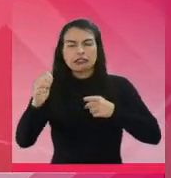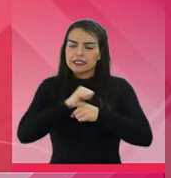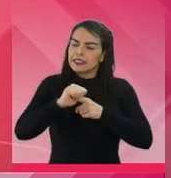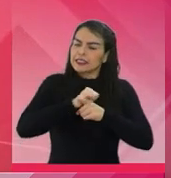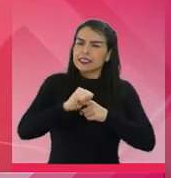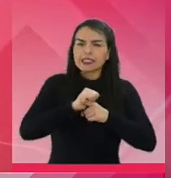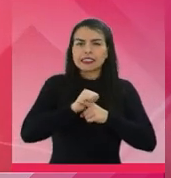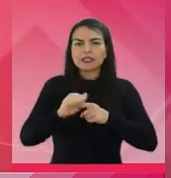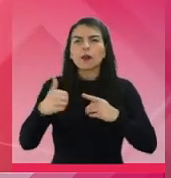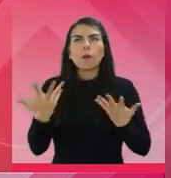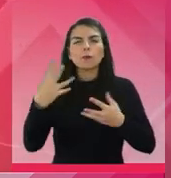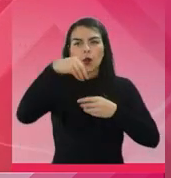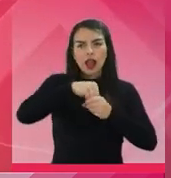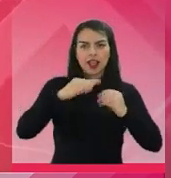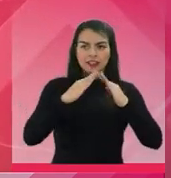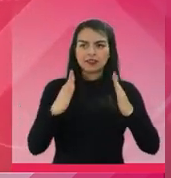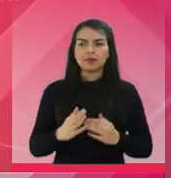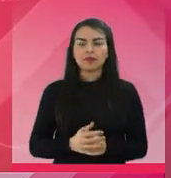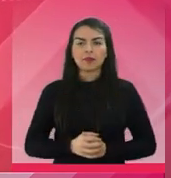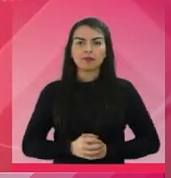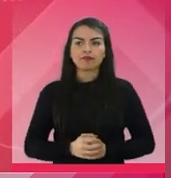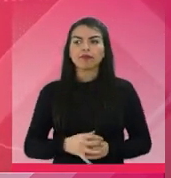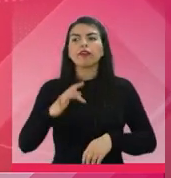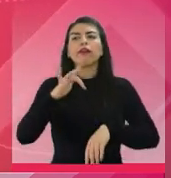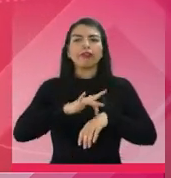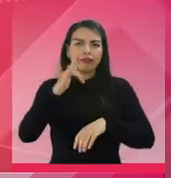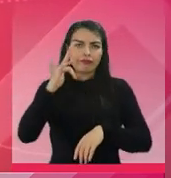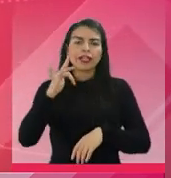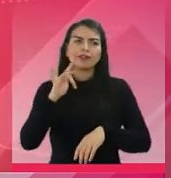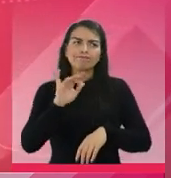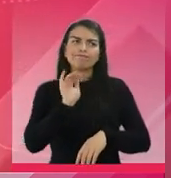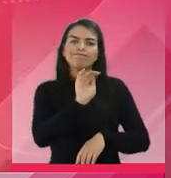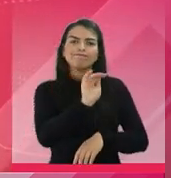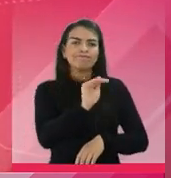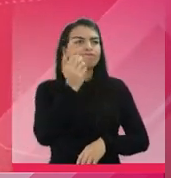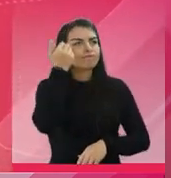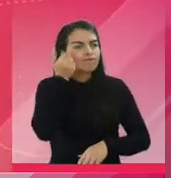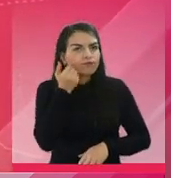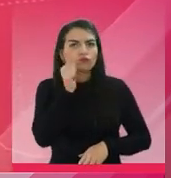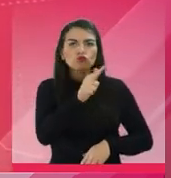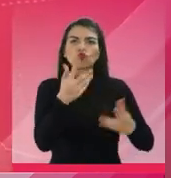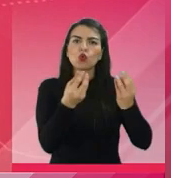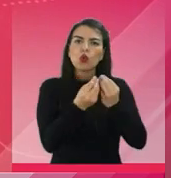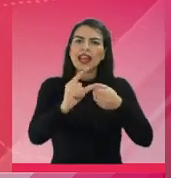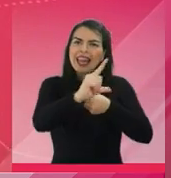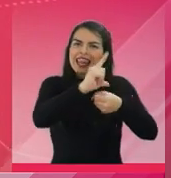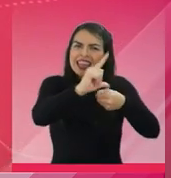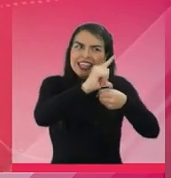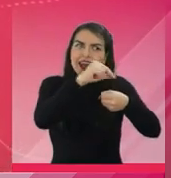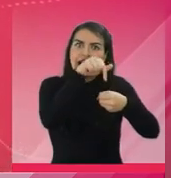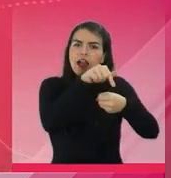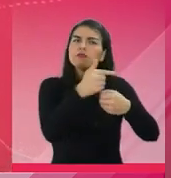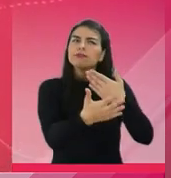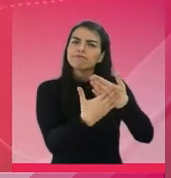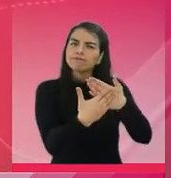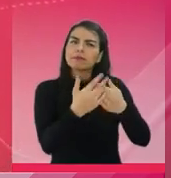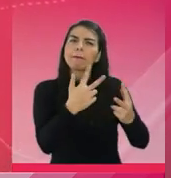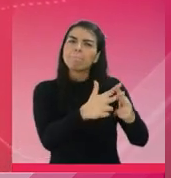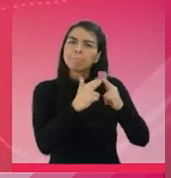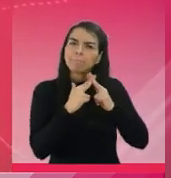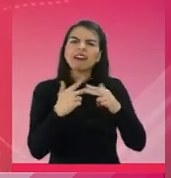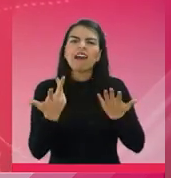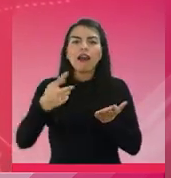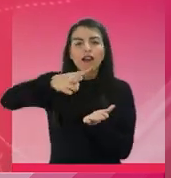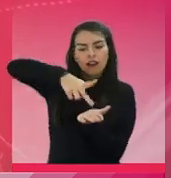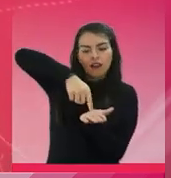que pedirle el favor pues a la Liga de Atletismo de Bogotá que nos prestara una banda trotadora para poder seguir nuestros